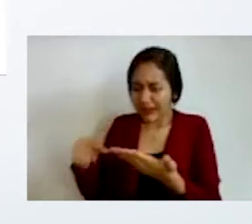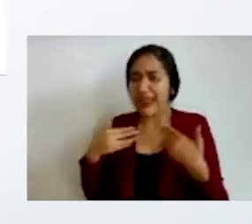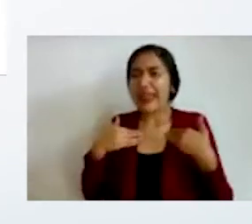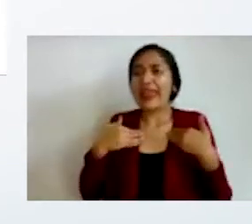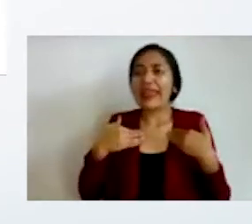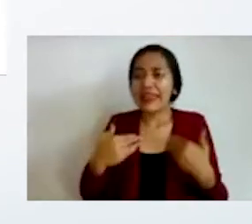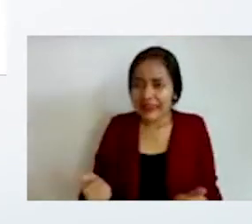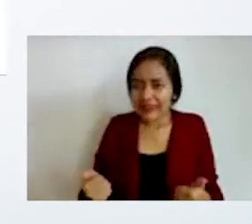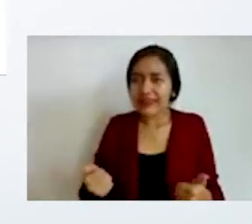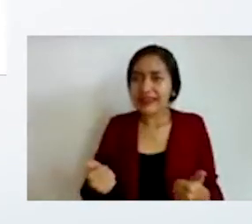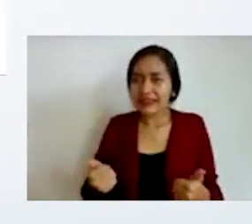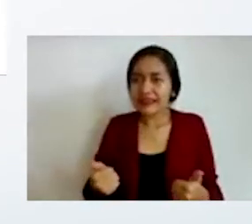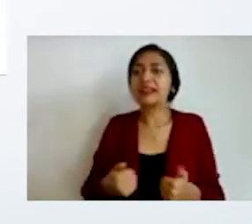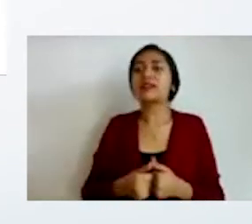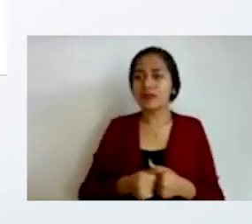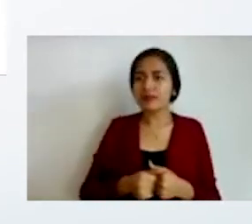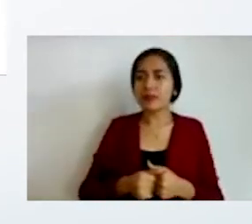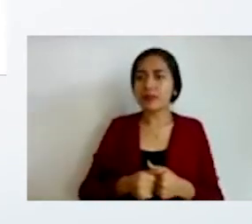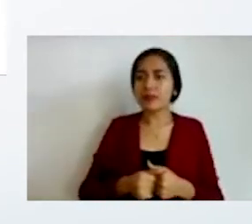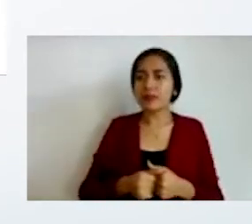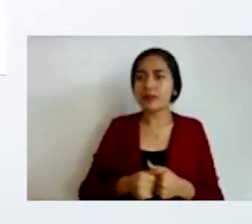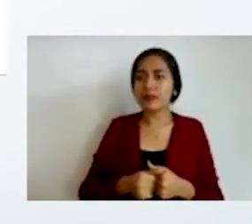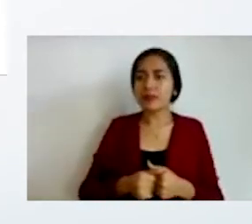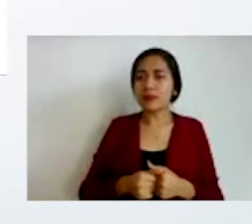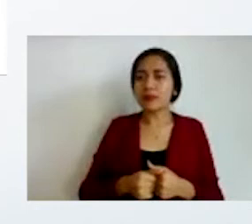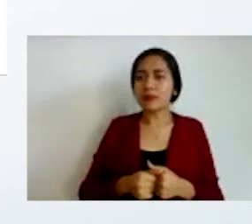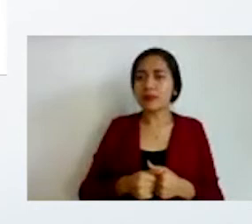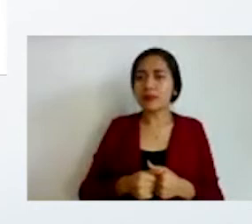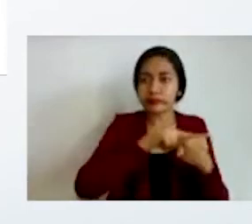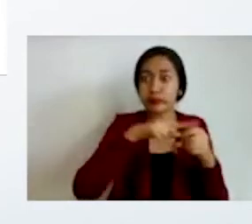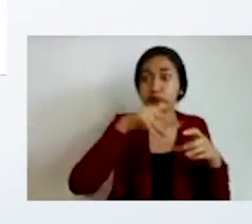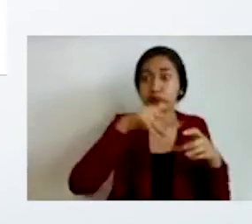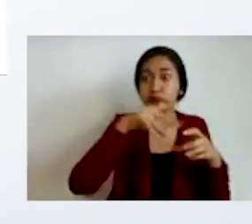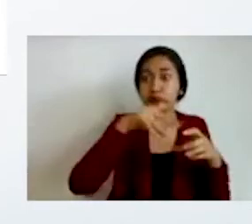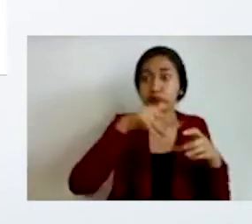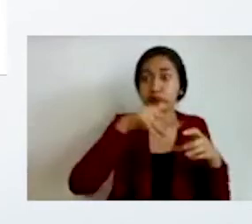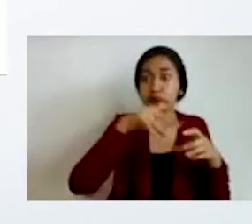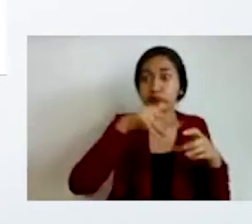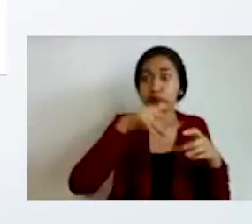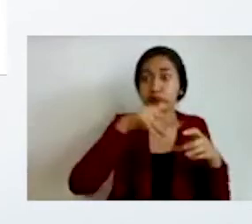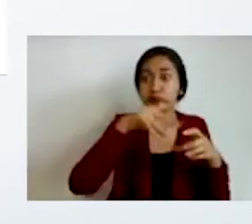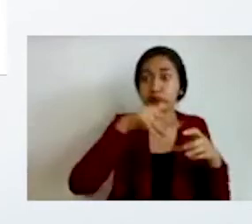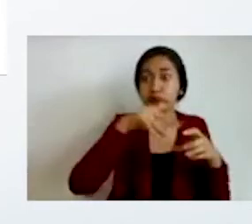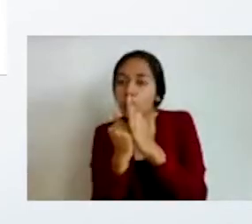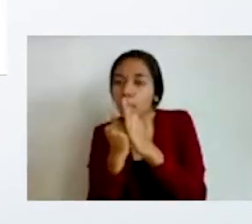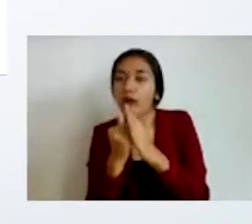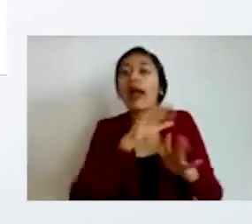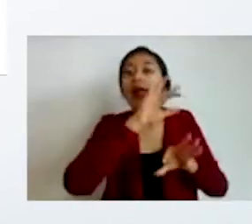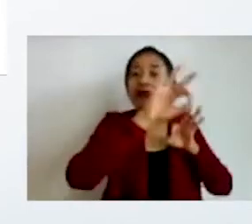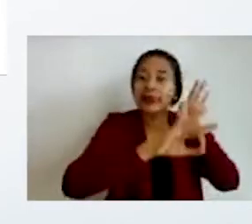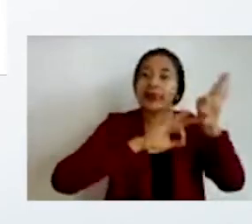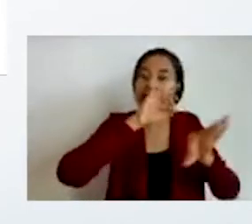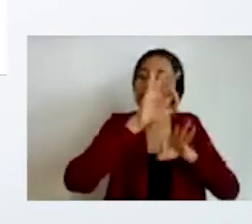la capacidad de atención hospitalaria. Si tenemos la epidemia sin restricciones, es decir, la curva roja la más